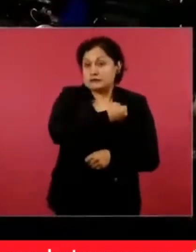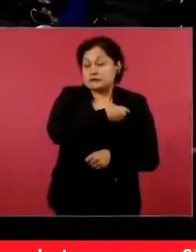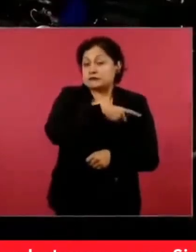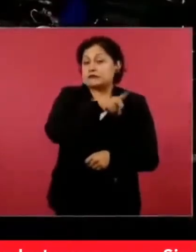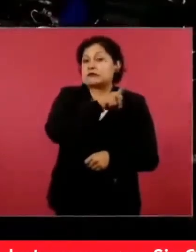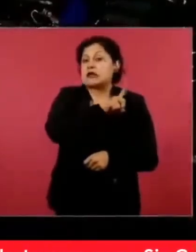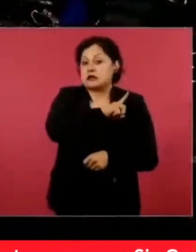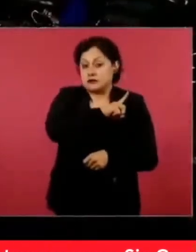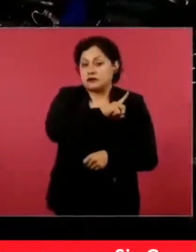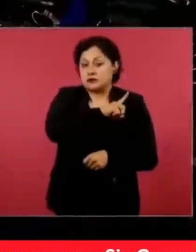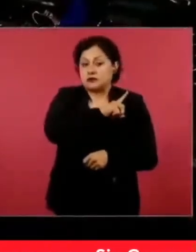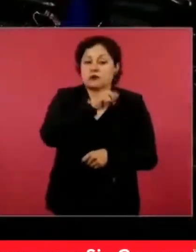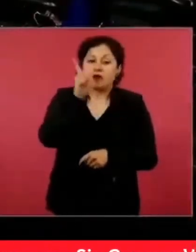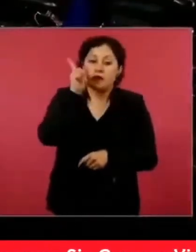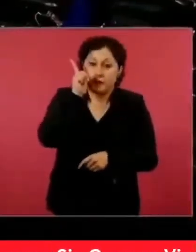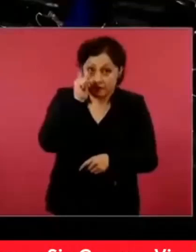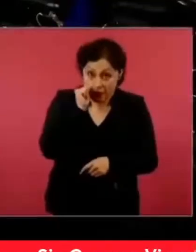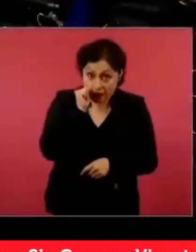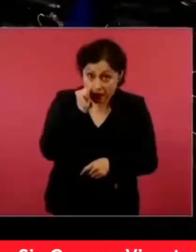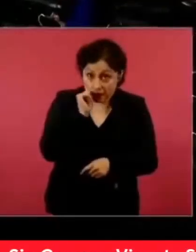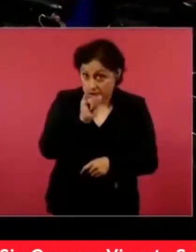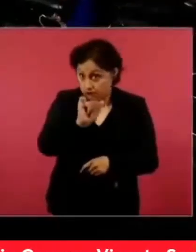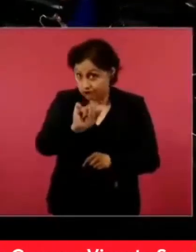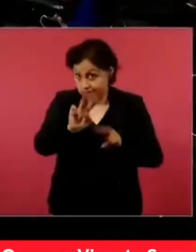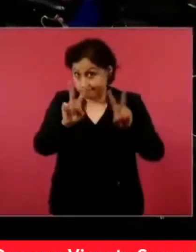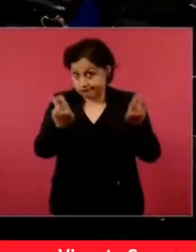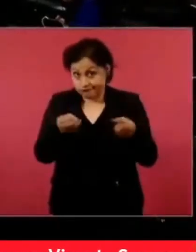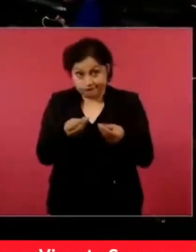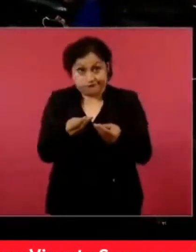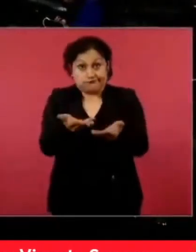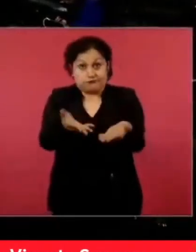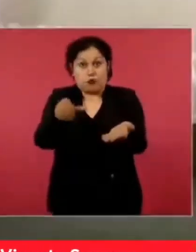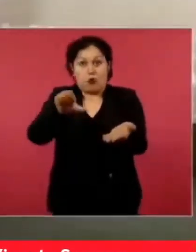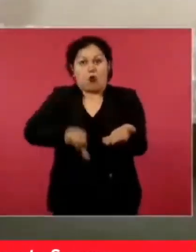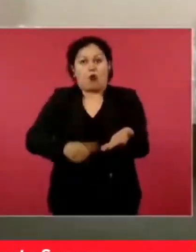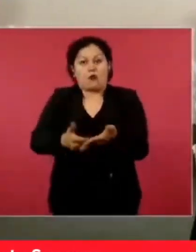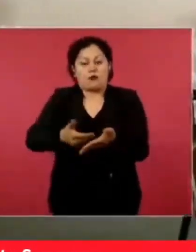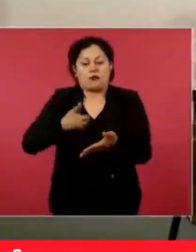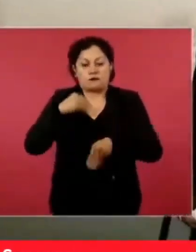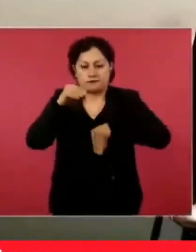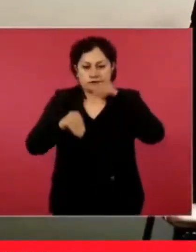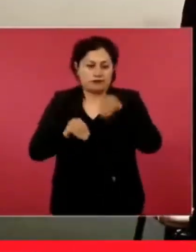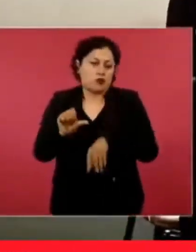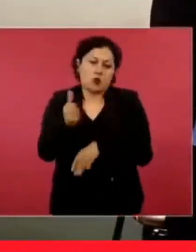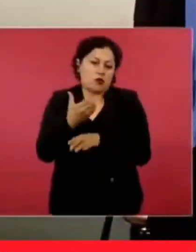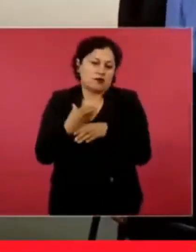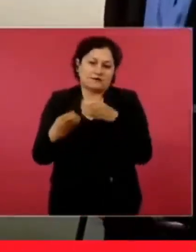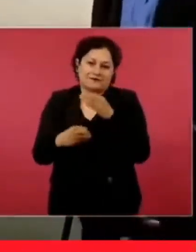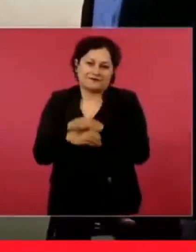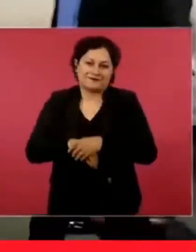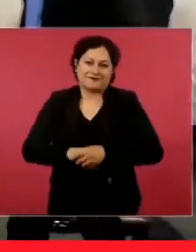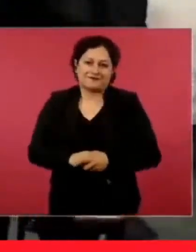que informarles, mañana les toca. Sí. Y tenemos otras cosas.